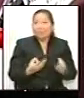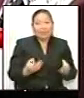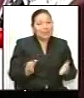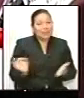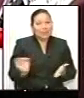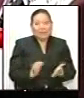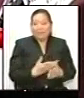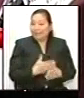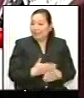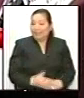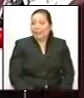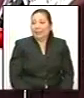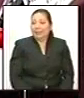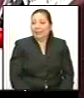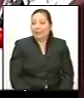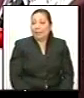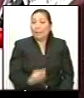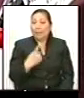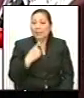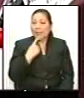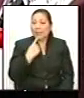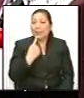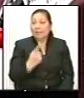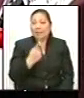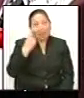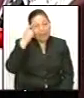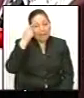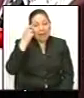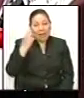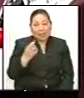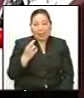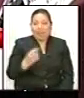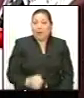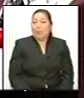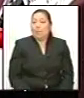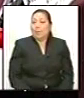siquiera la proporcionalidad. Por eso, presidente, creo que